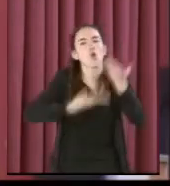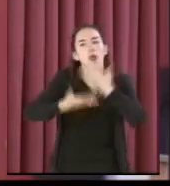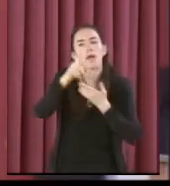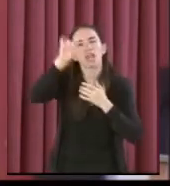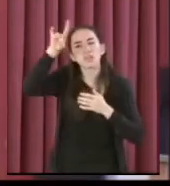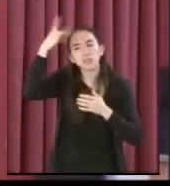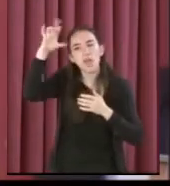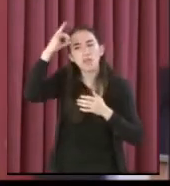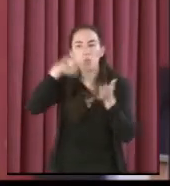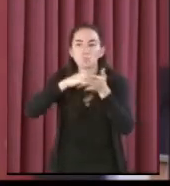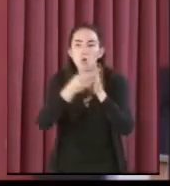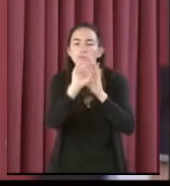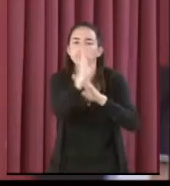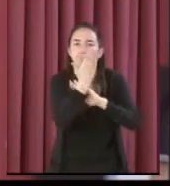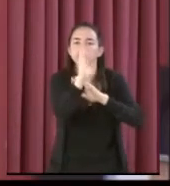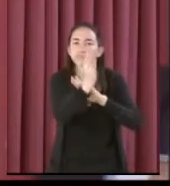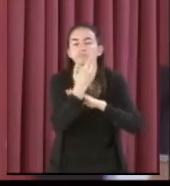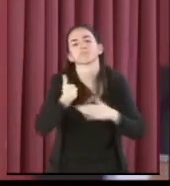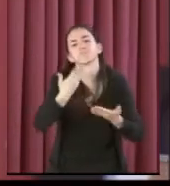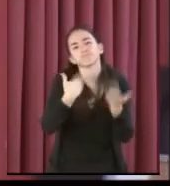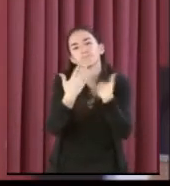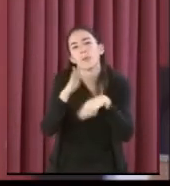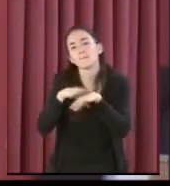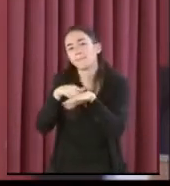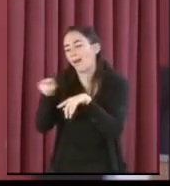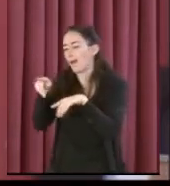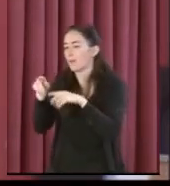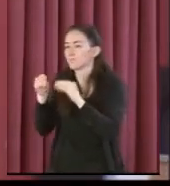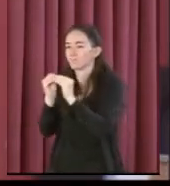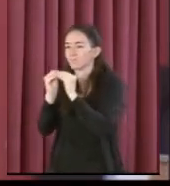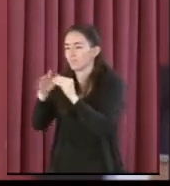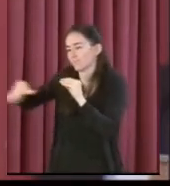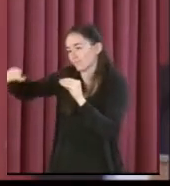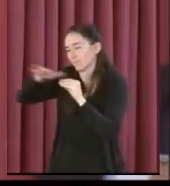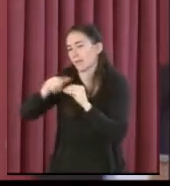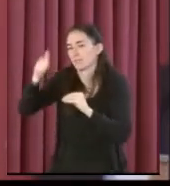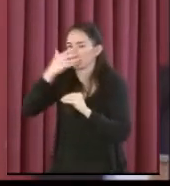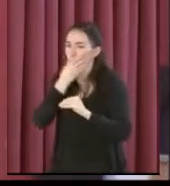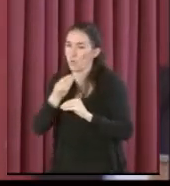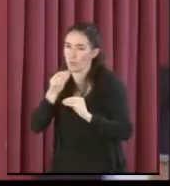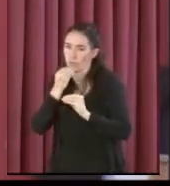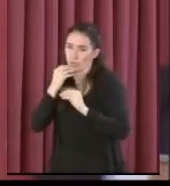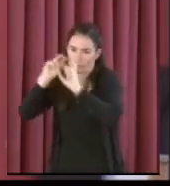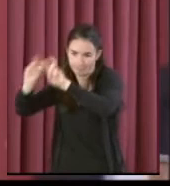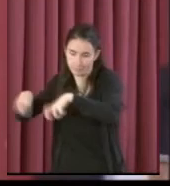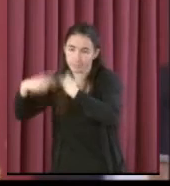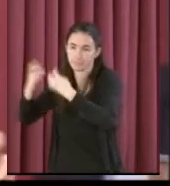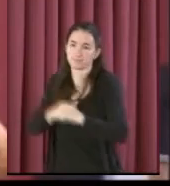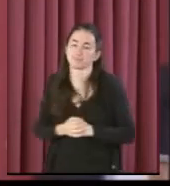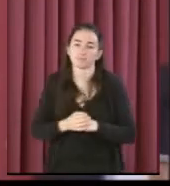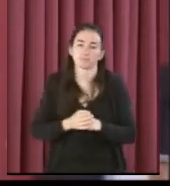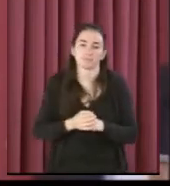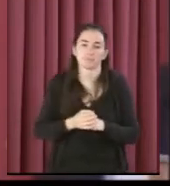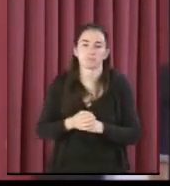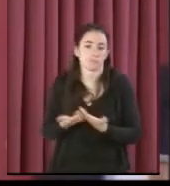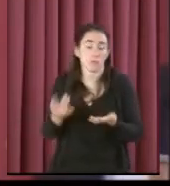lo que queremos es que sirva esa actuación para la renovación urbana de todo un entorno. Los grandes proyectos, desde